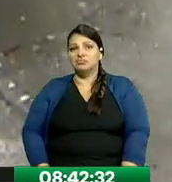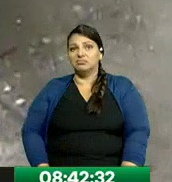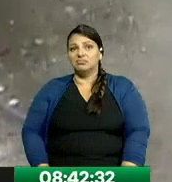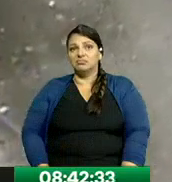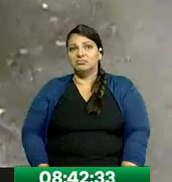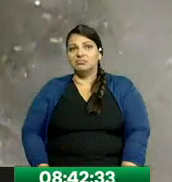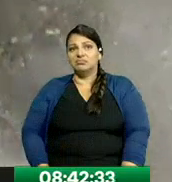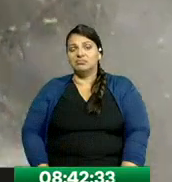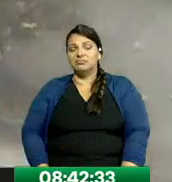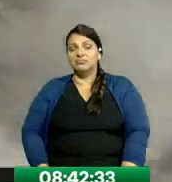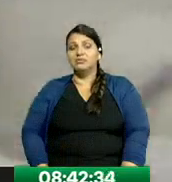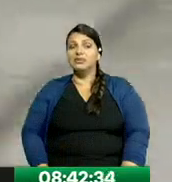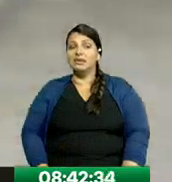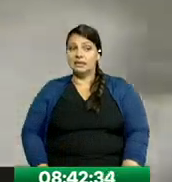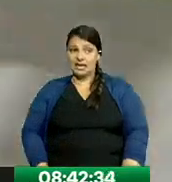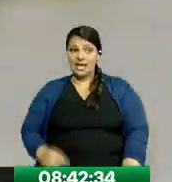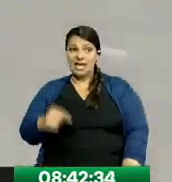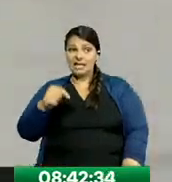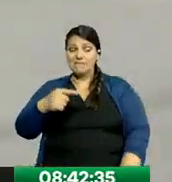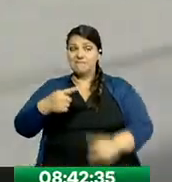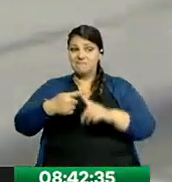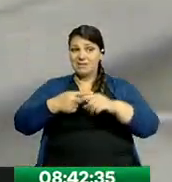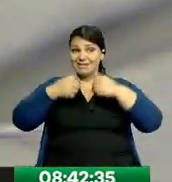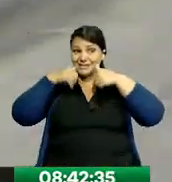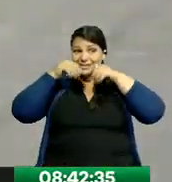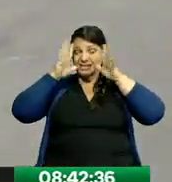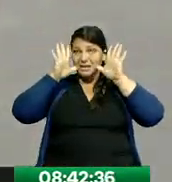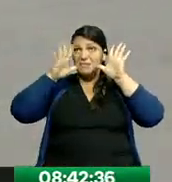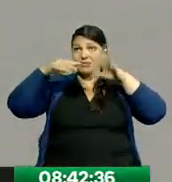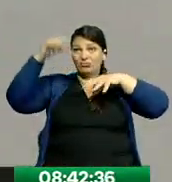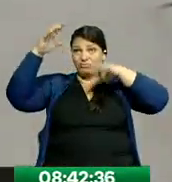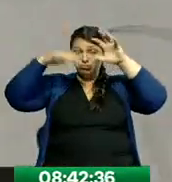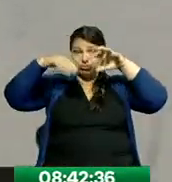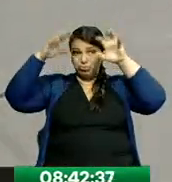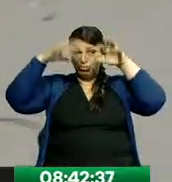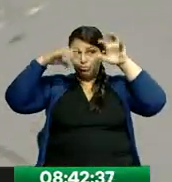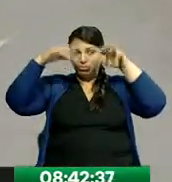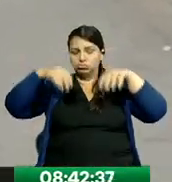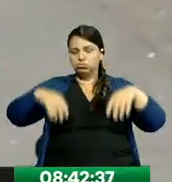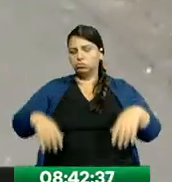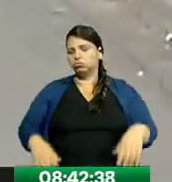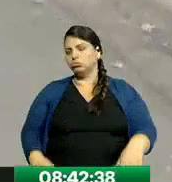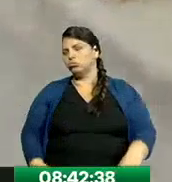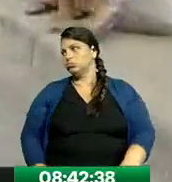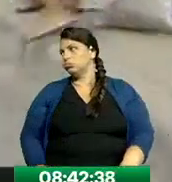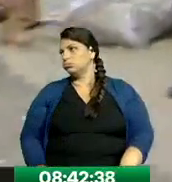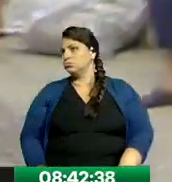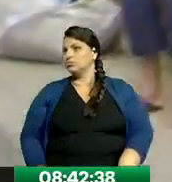Sí. Todos los inviernos así, todos los inviernos es lo mismo, todos los inviernos pasa esto, sí.